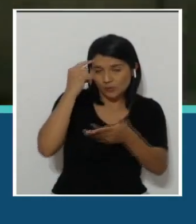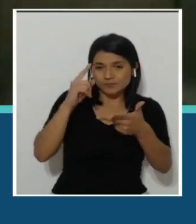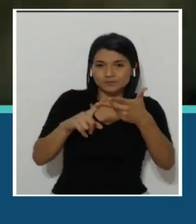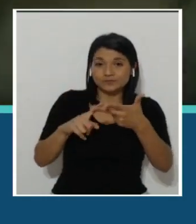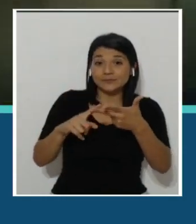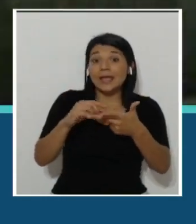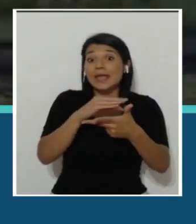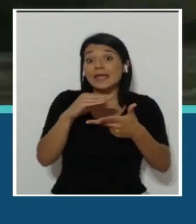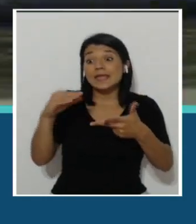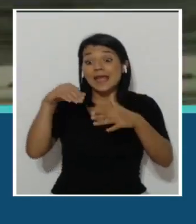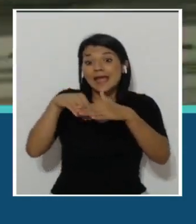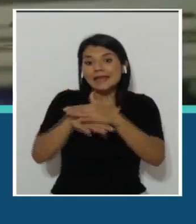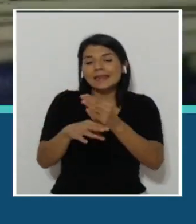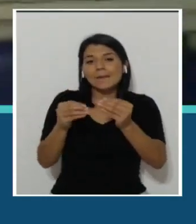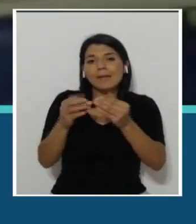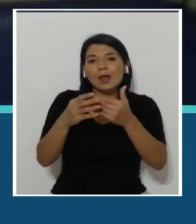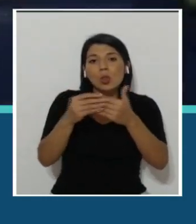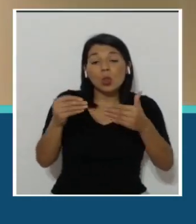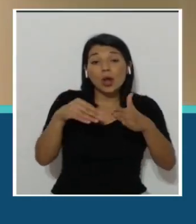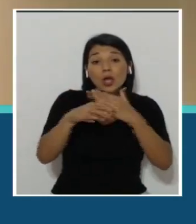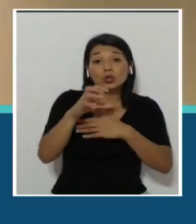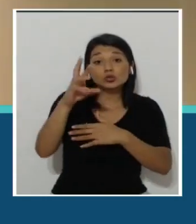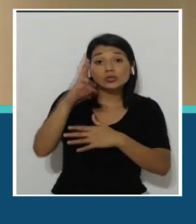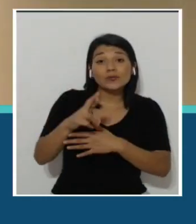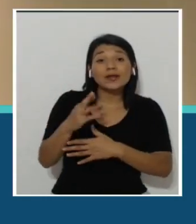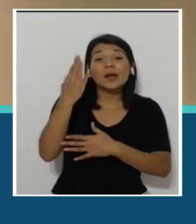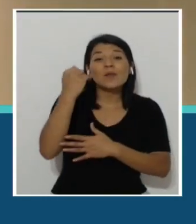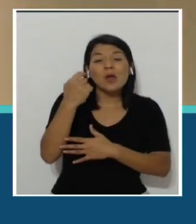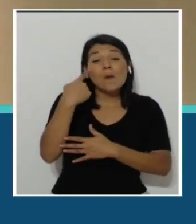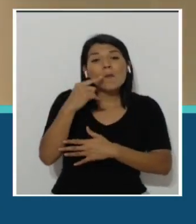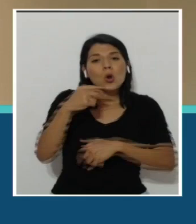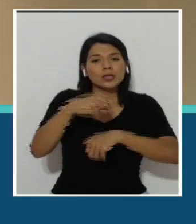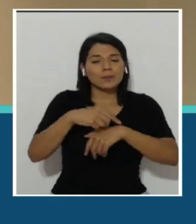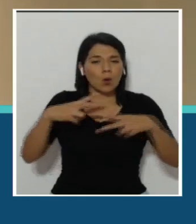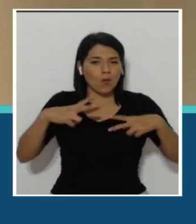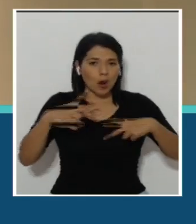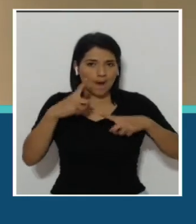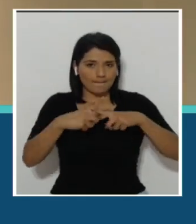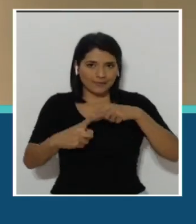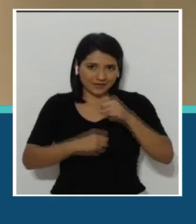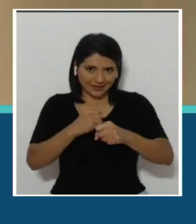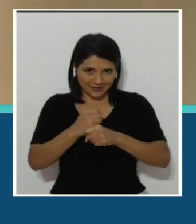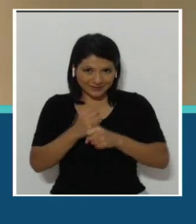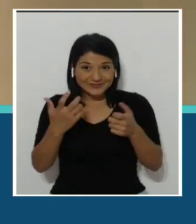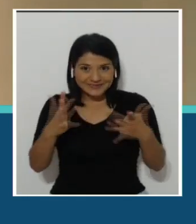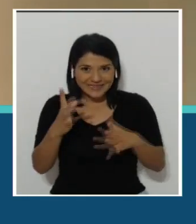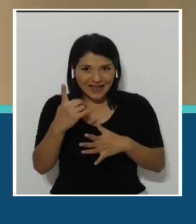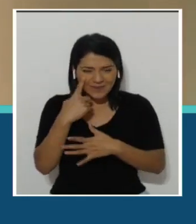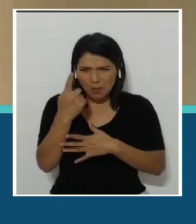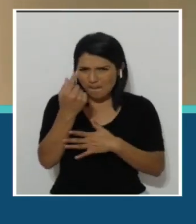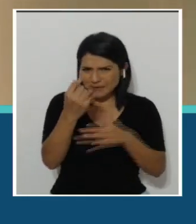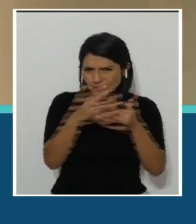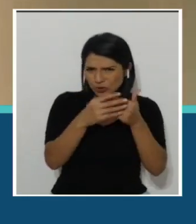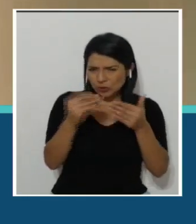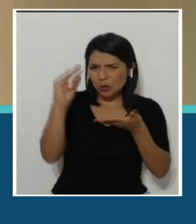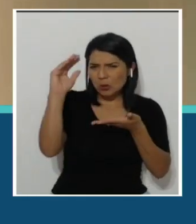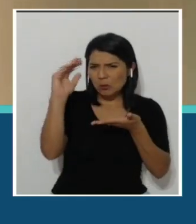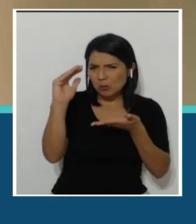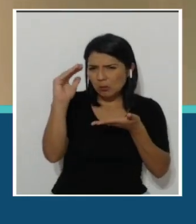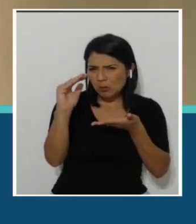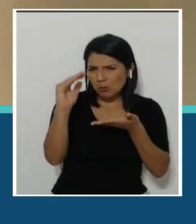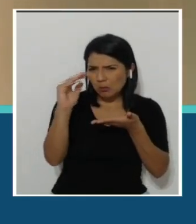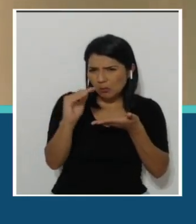vacaciones de medio año. Como hemos visto en los últimos días, el tipo de cambio ha retrocedido en forma paulativa pero sustancial,